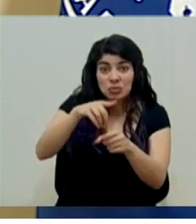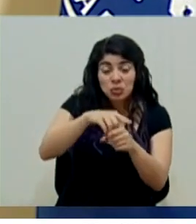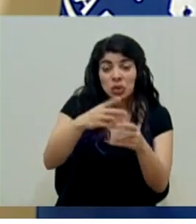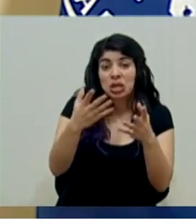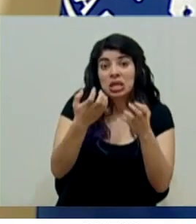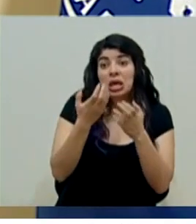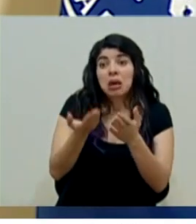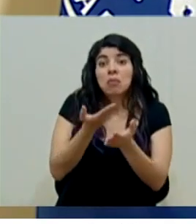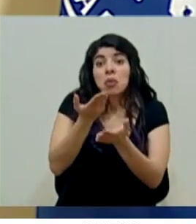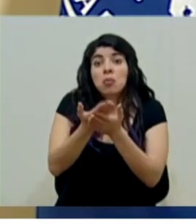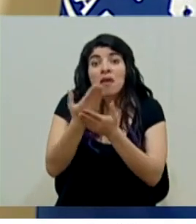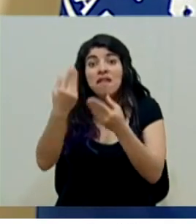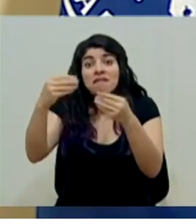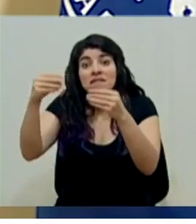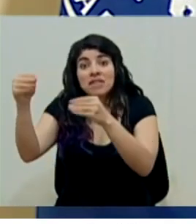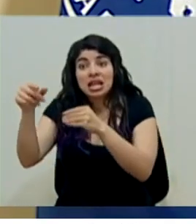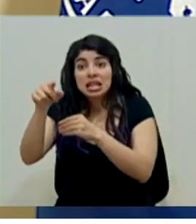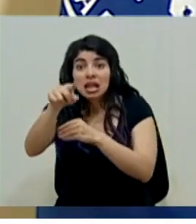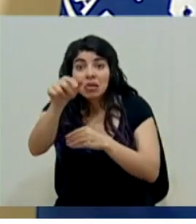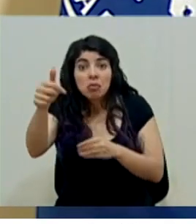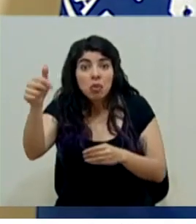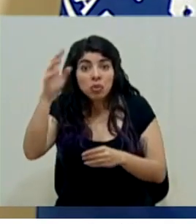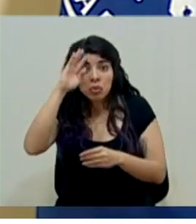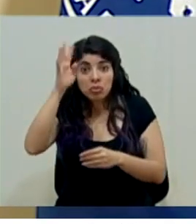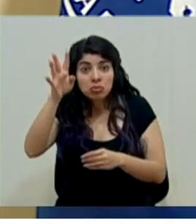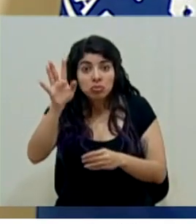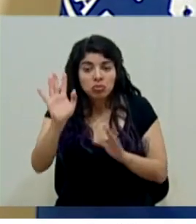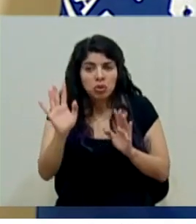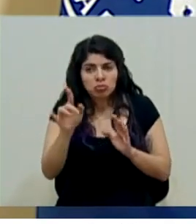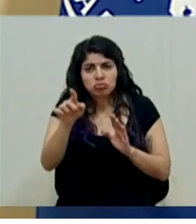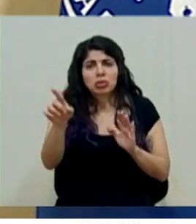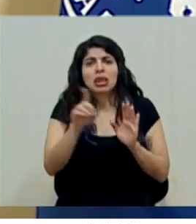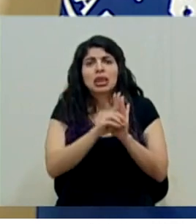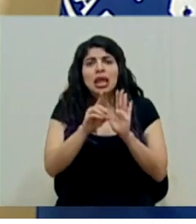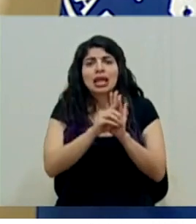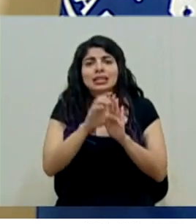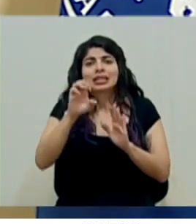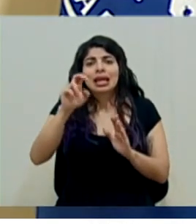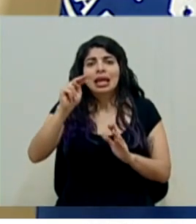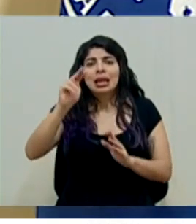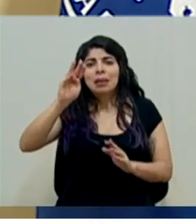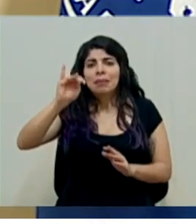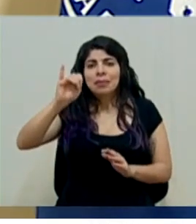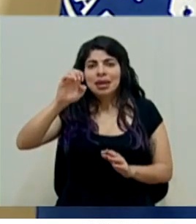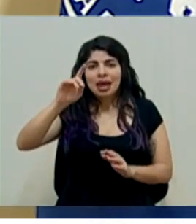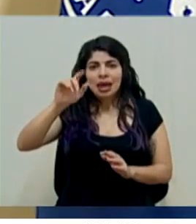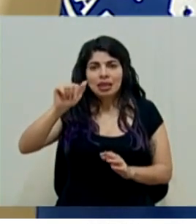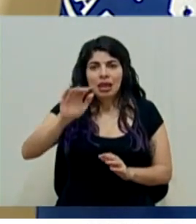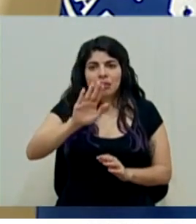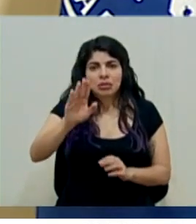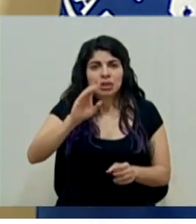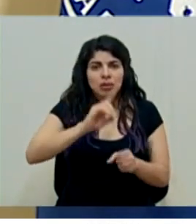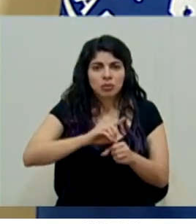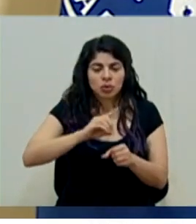proponer algunas ventas, eso está en el derecho de enmienda de las y los